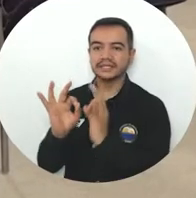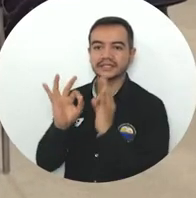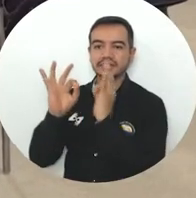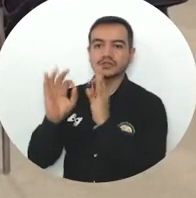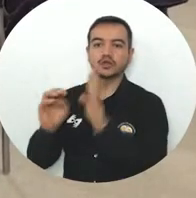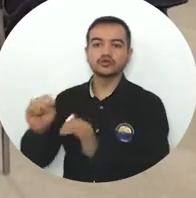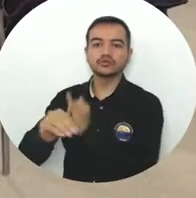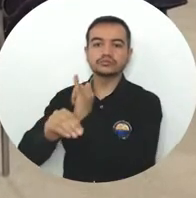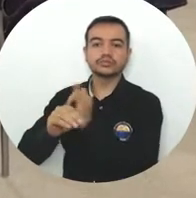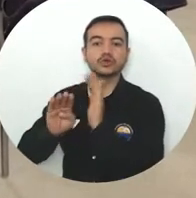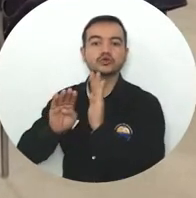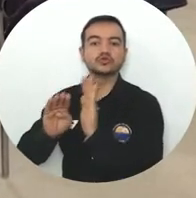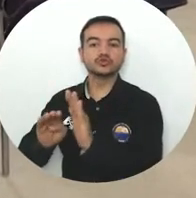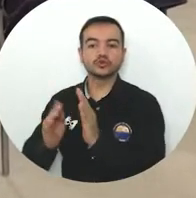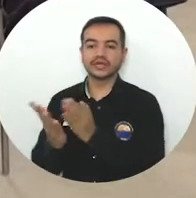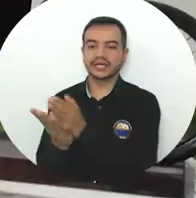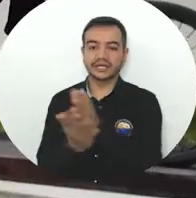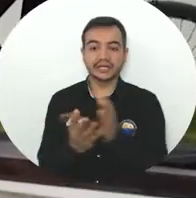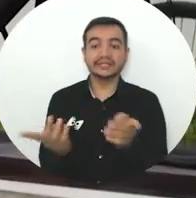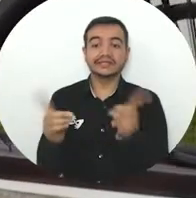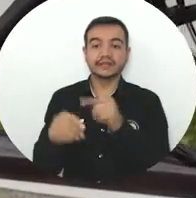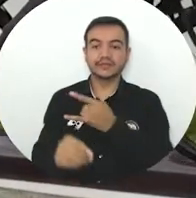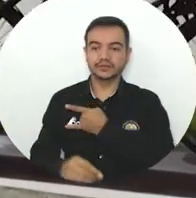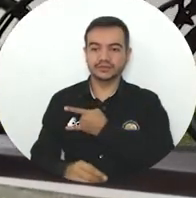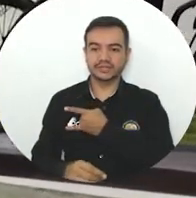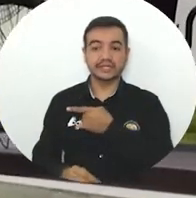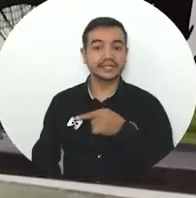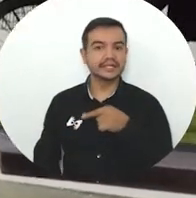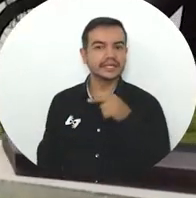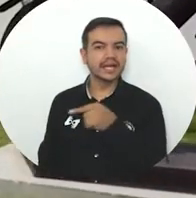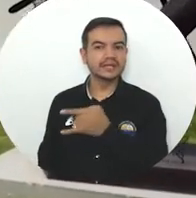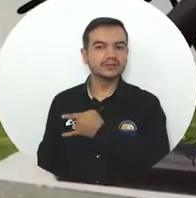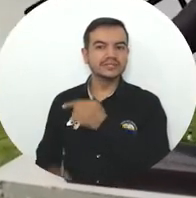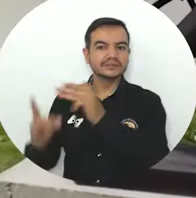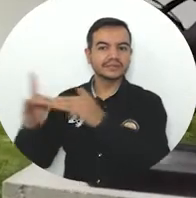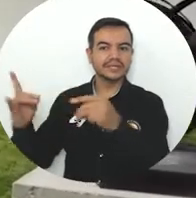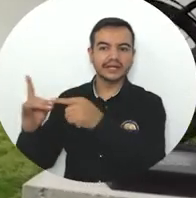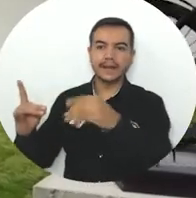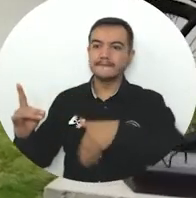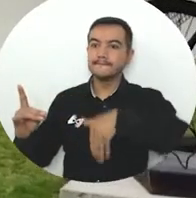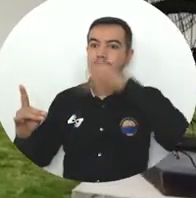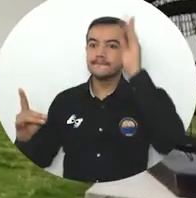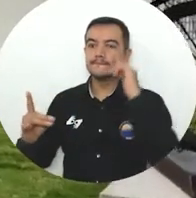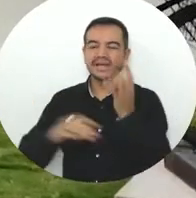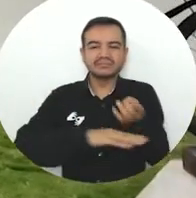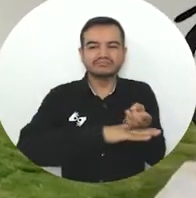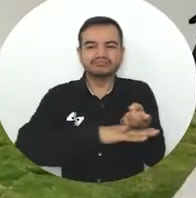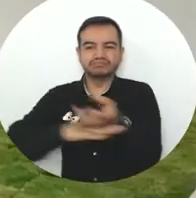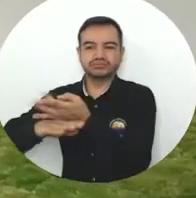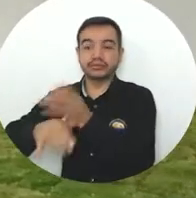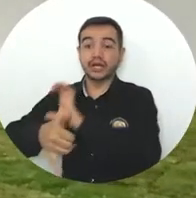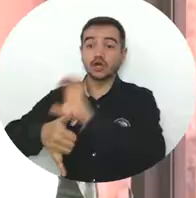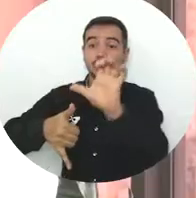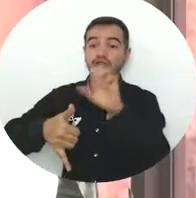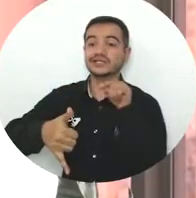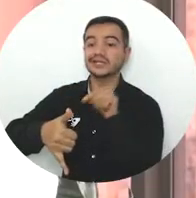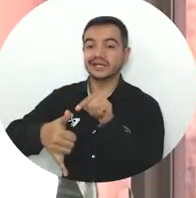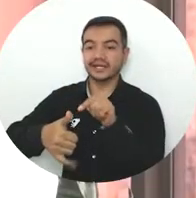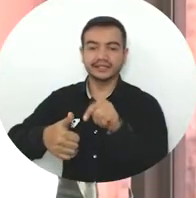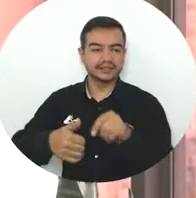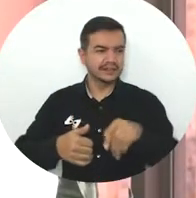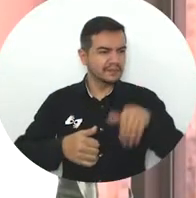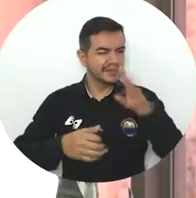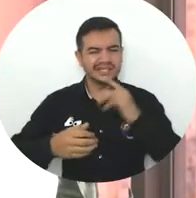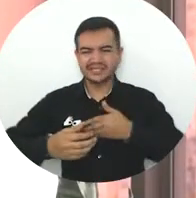y procesos de acreditación de los programas, donde resaltó la Universidad del Magdalena por ser la institución de la Costa Caribe donde cuenta con